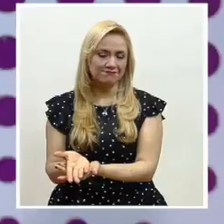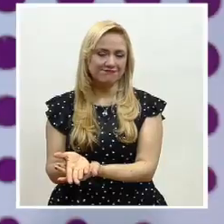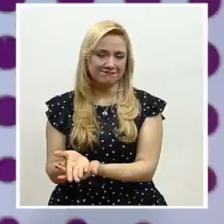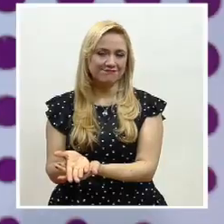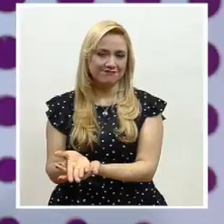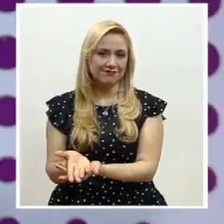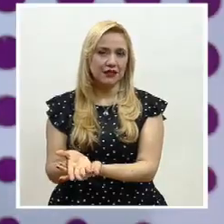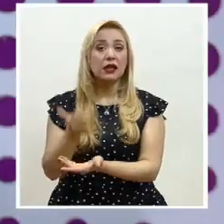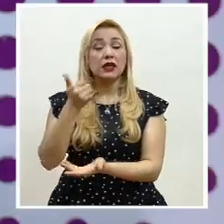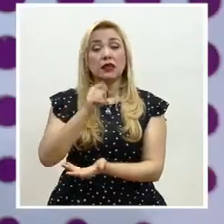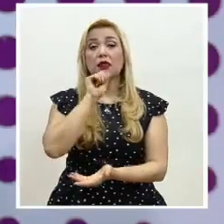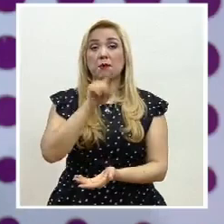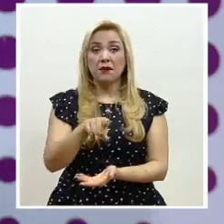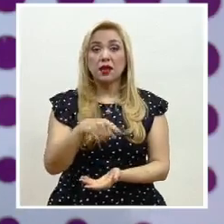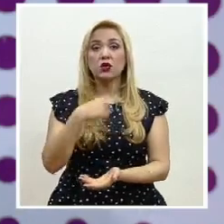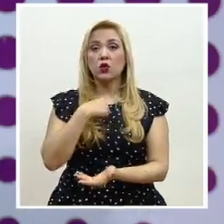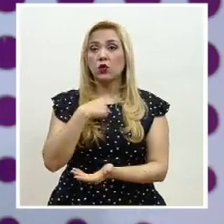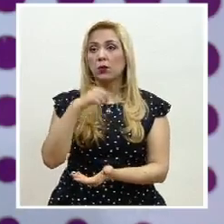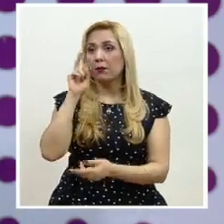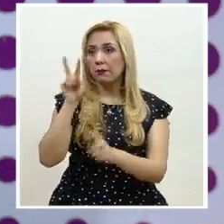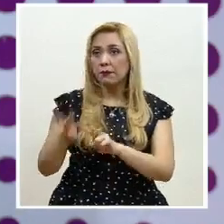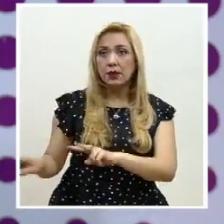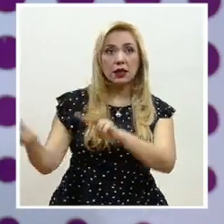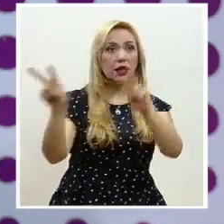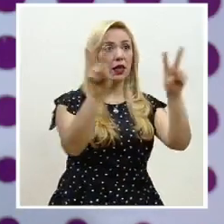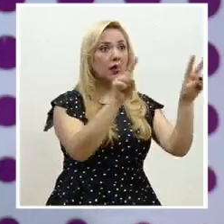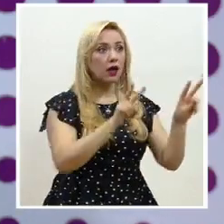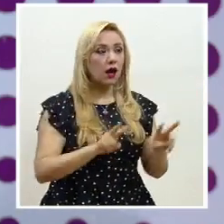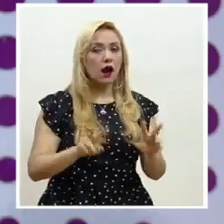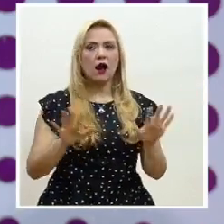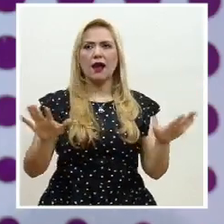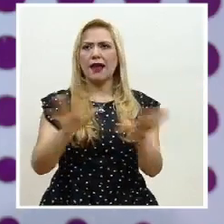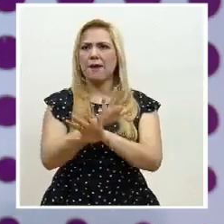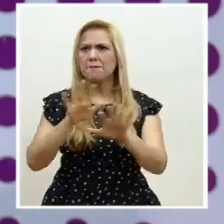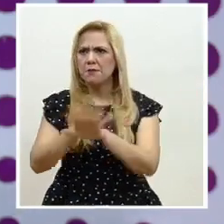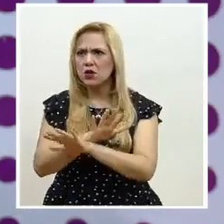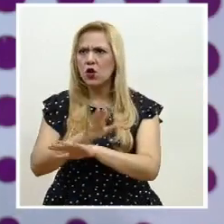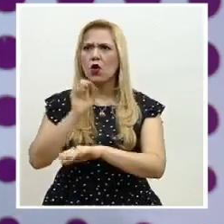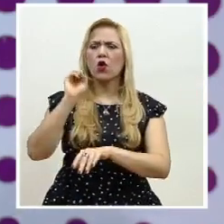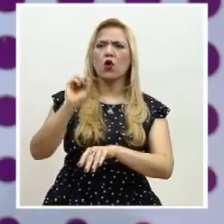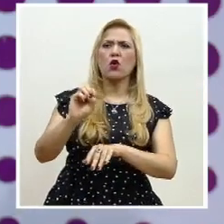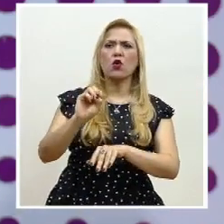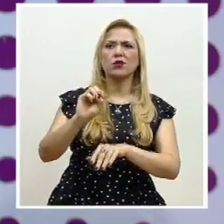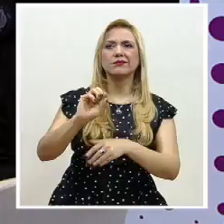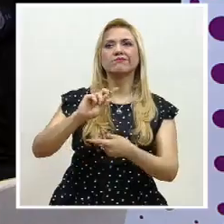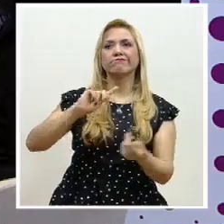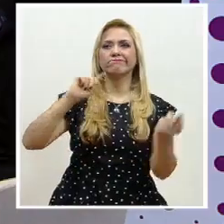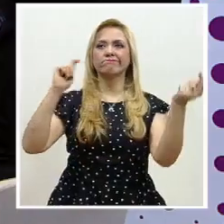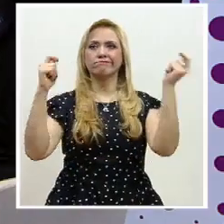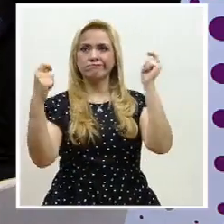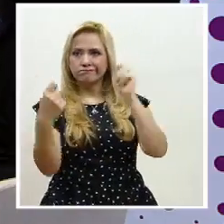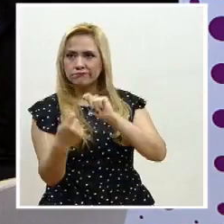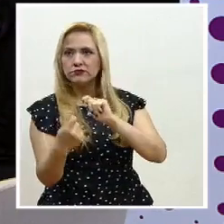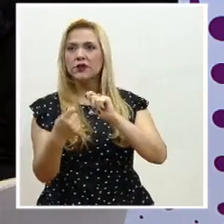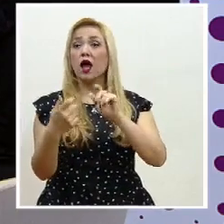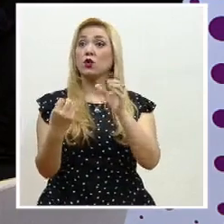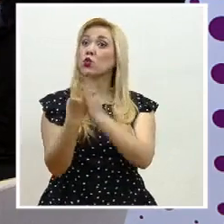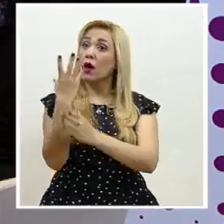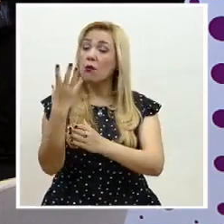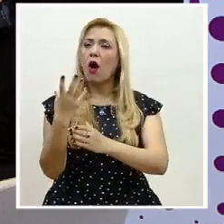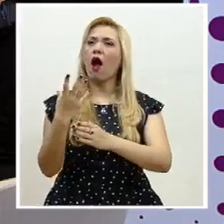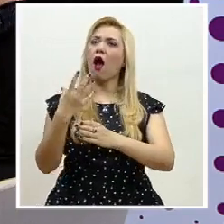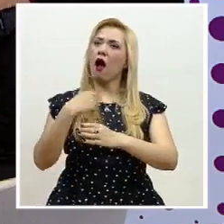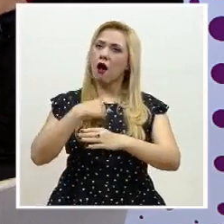de adaptación y de creación para entender lo que ellas o ellos quieren y perfilar el asunto también de ese lado.